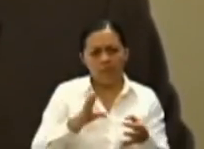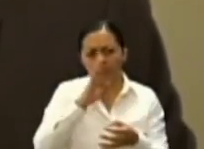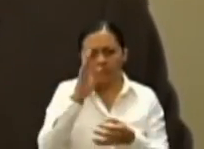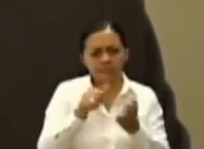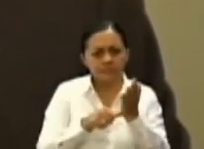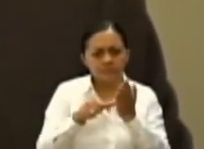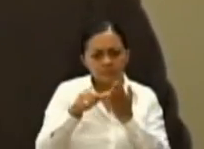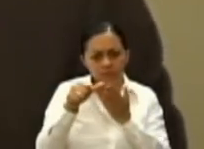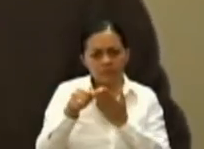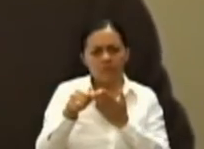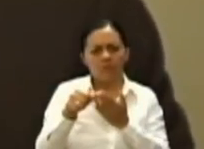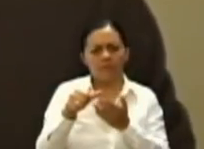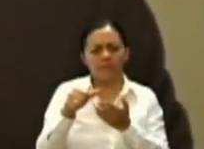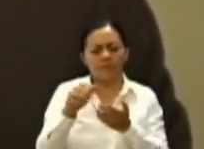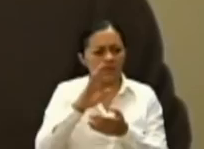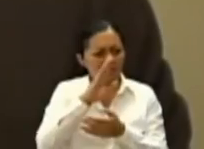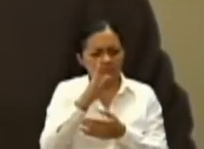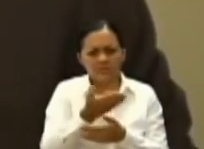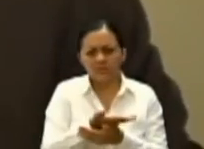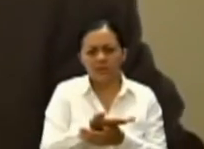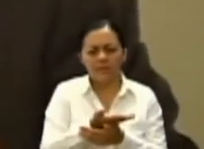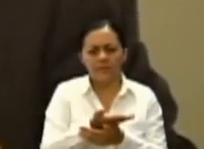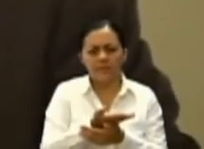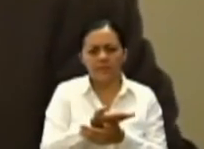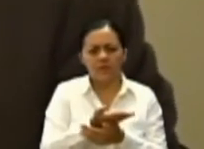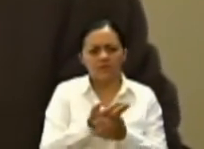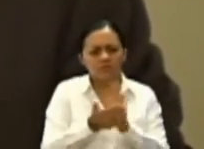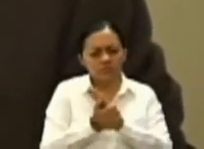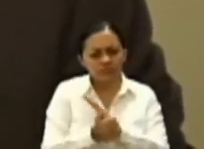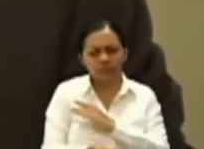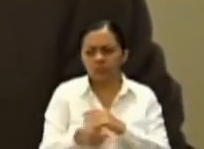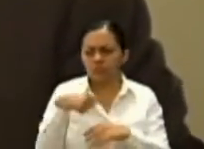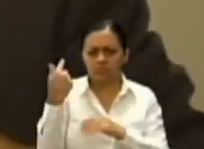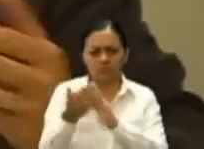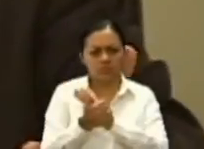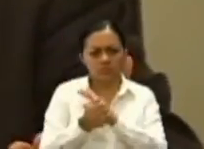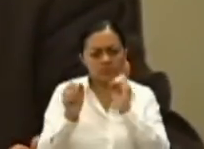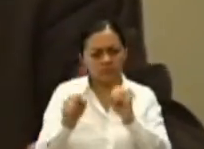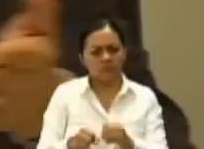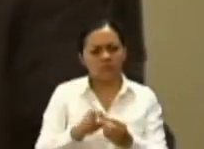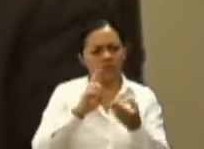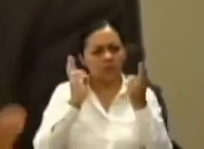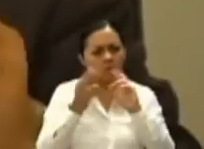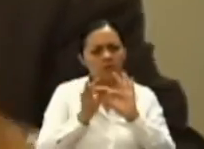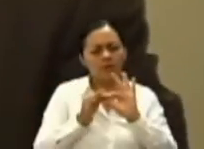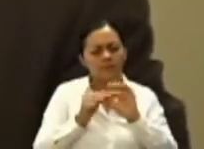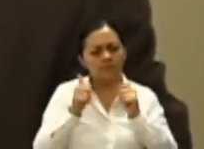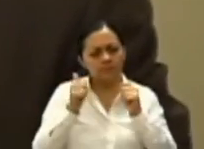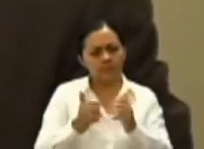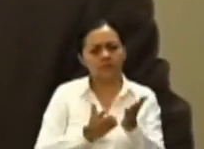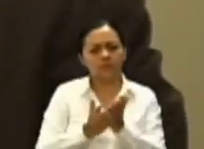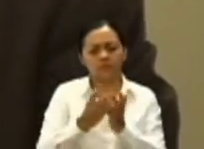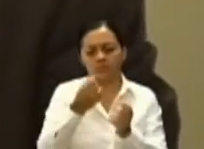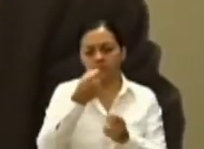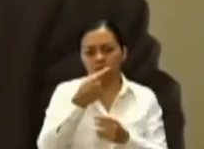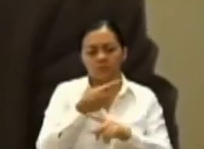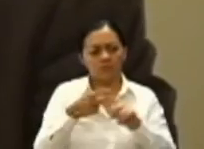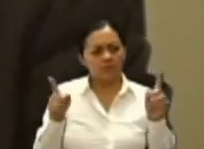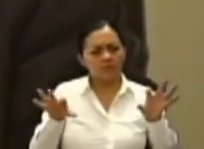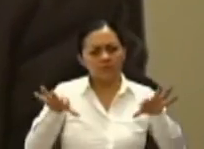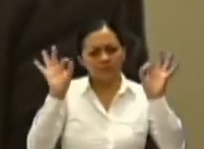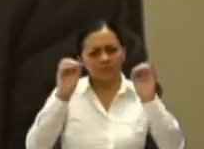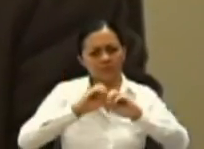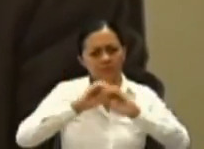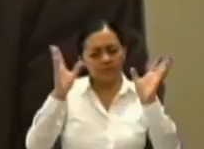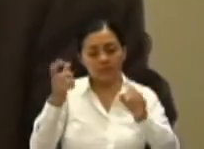decreto escolares ha tenido la capacidad de regular el costo de servicio médico por la sencilla razón que